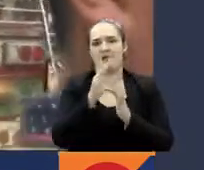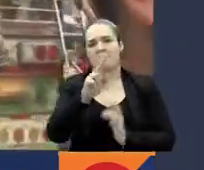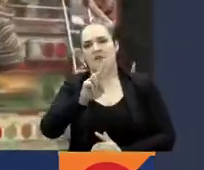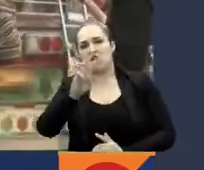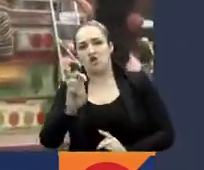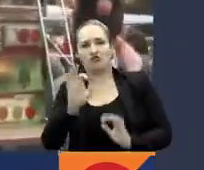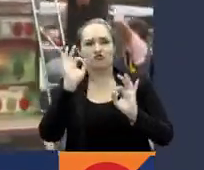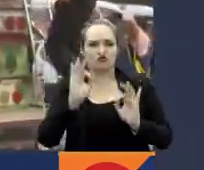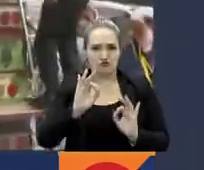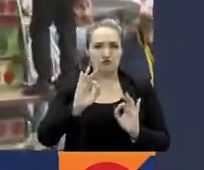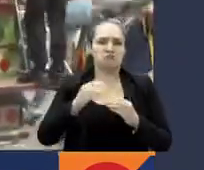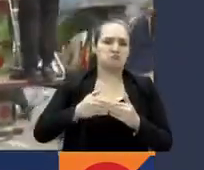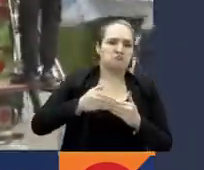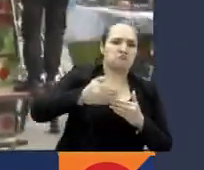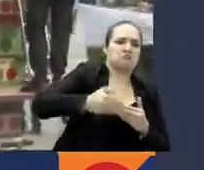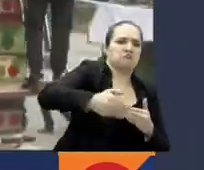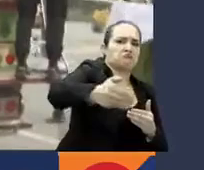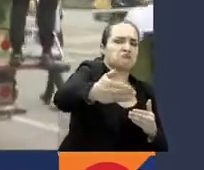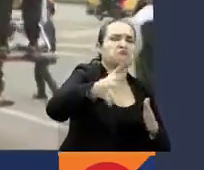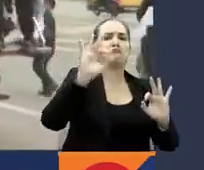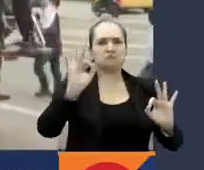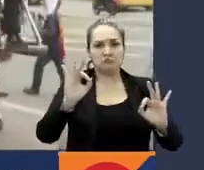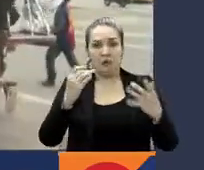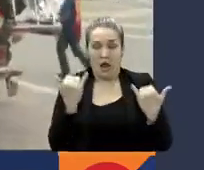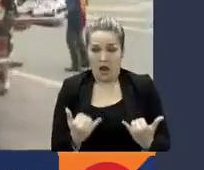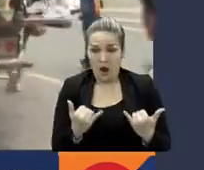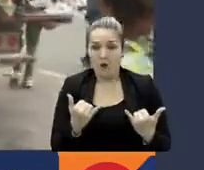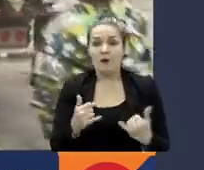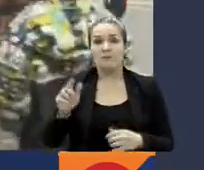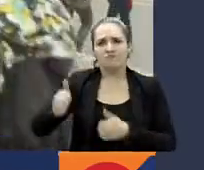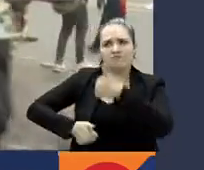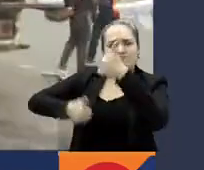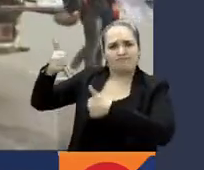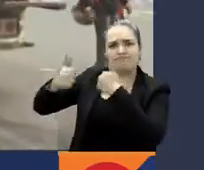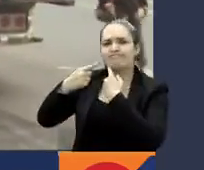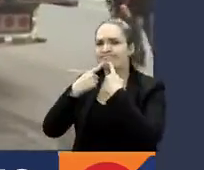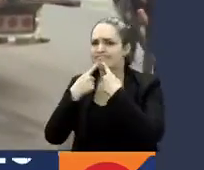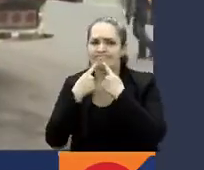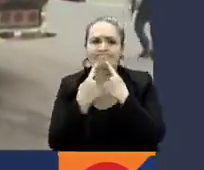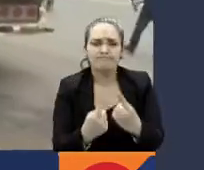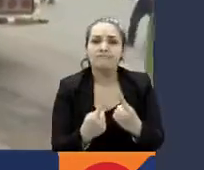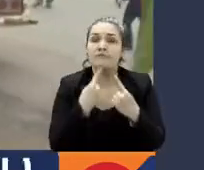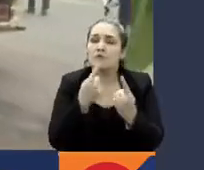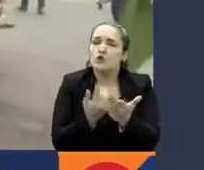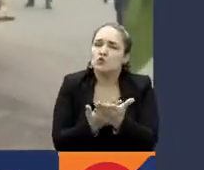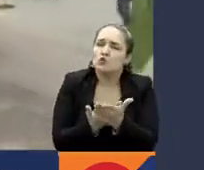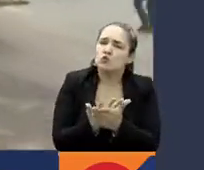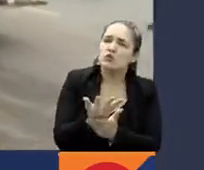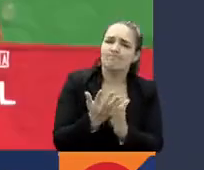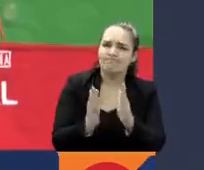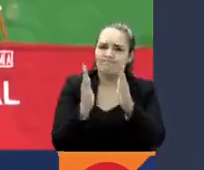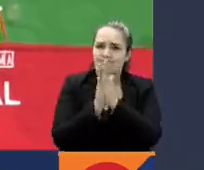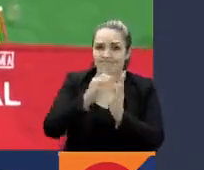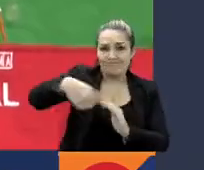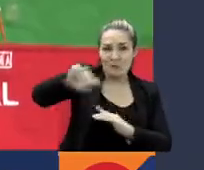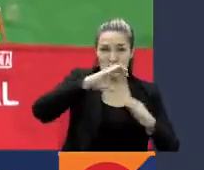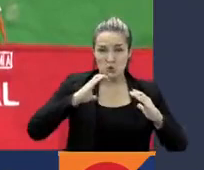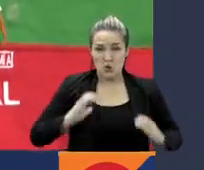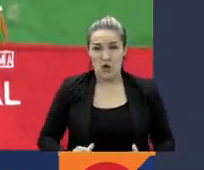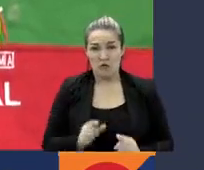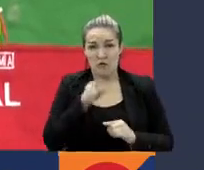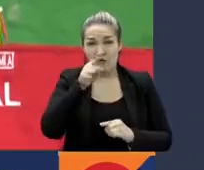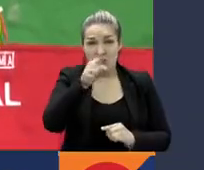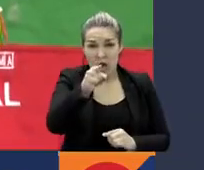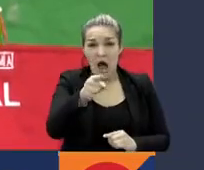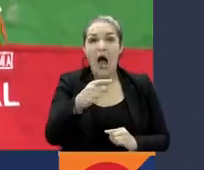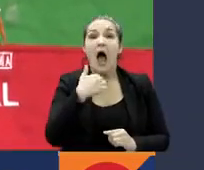cada mes respecto al tema también se han pronunciado las autoridades han recomendado a la ciudadanía que eviten los que